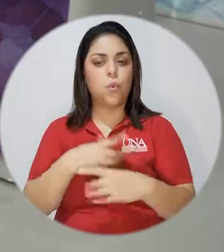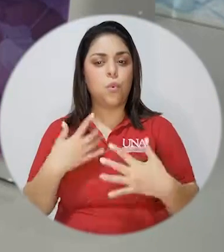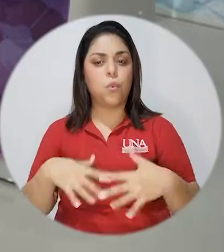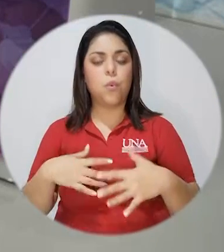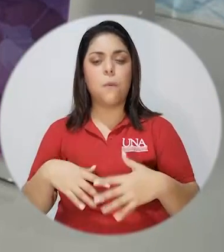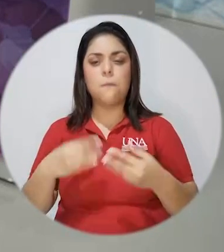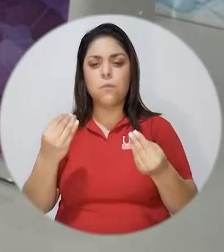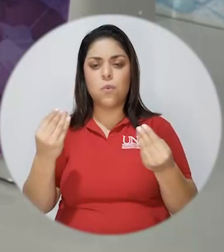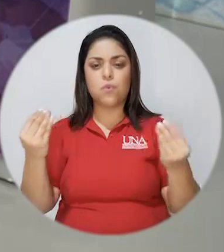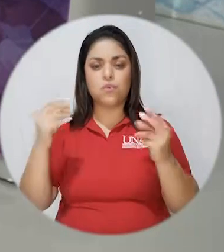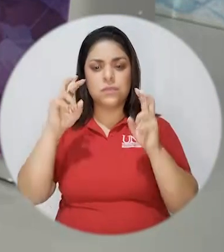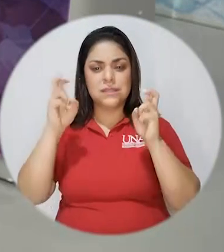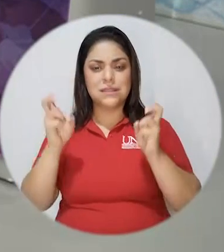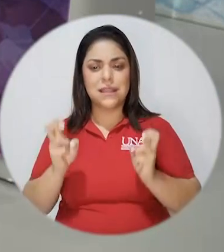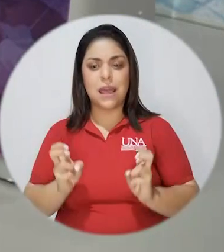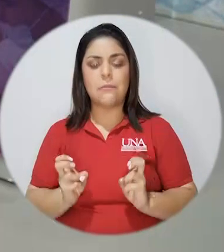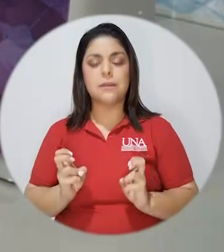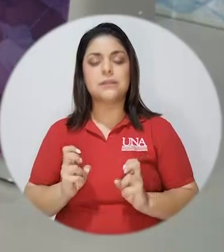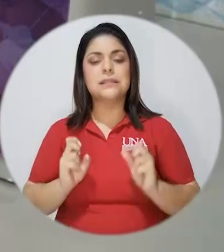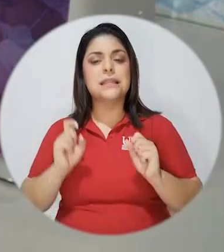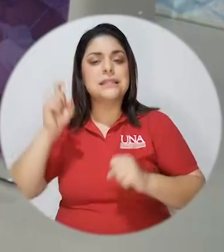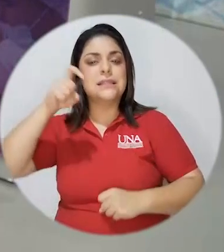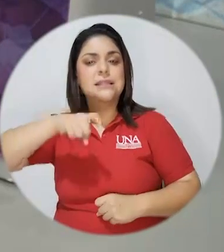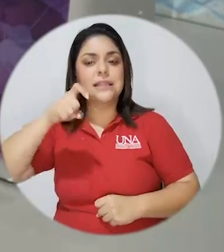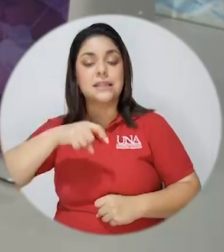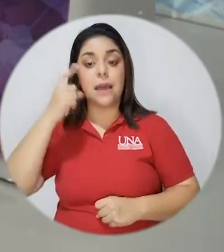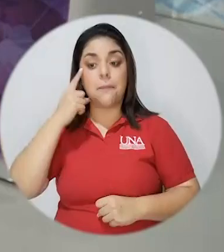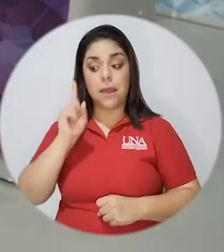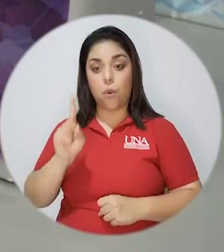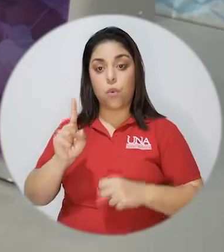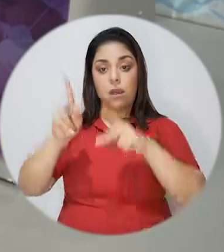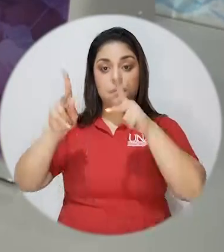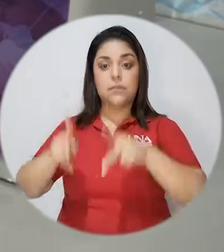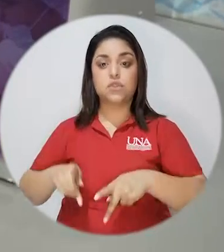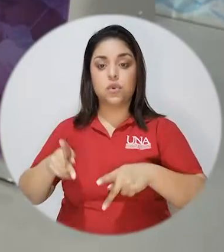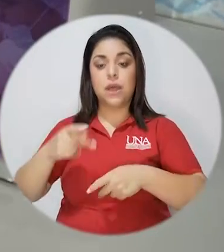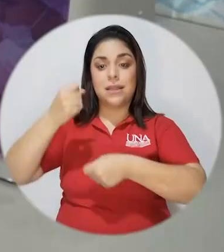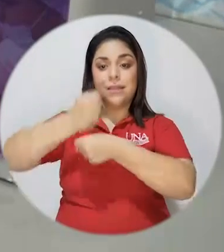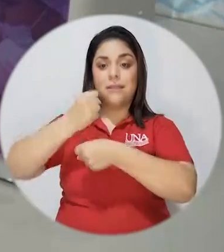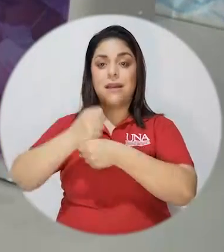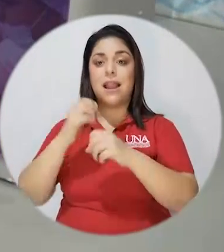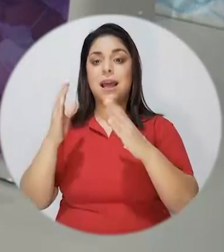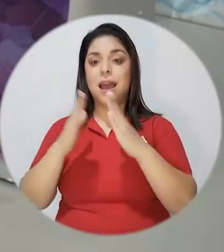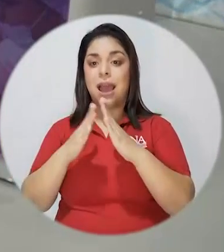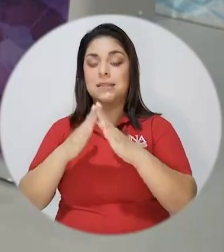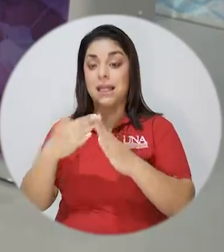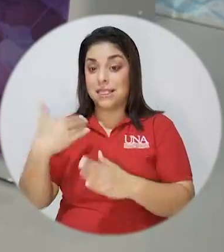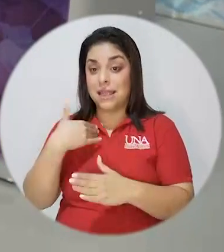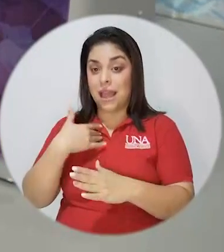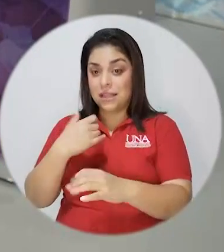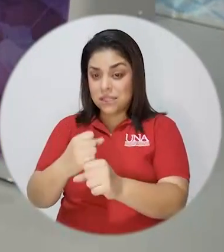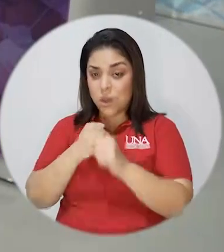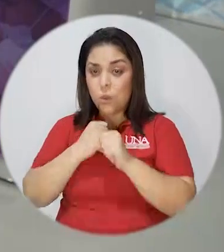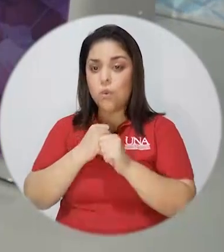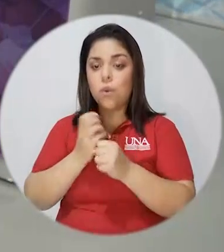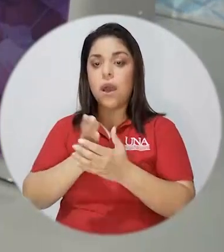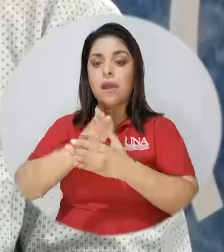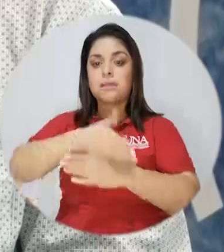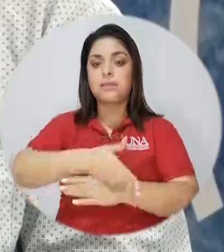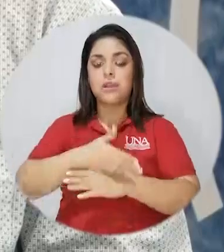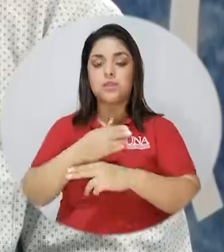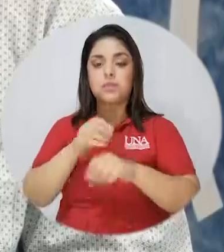temas que habría que tener en cuenta para poder decir que un teletrabajador tiene asegurado el acceso a los